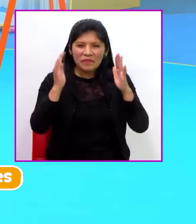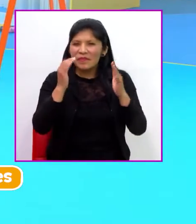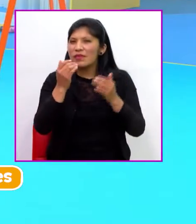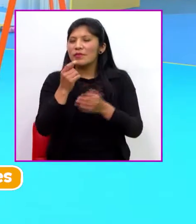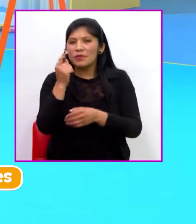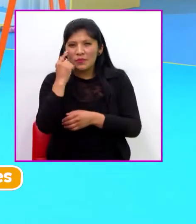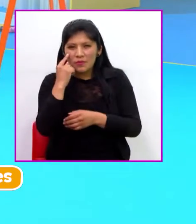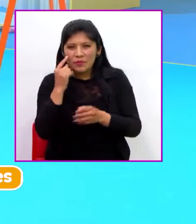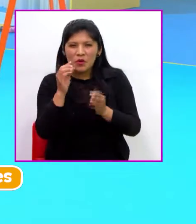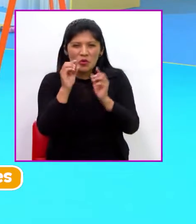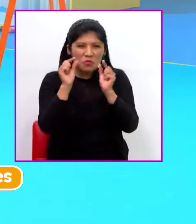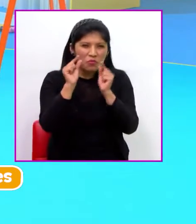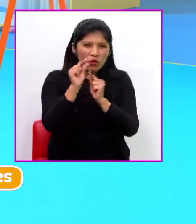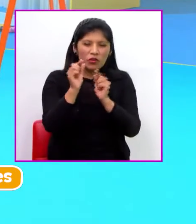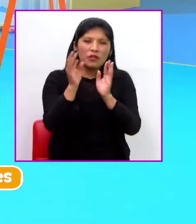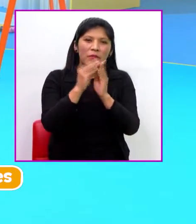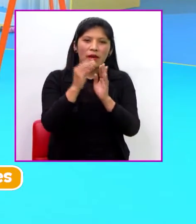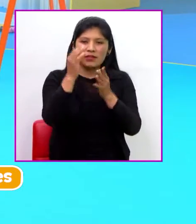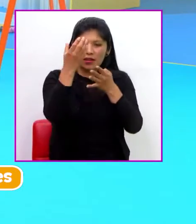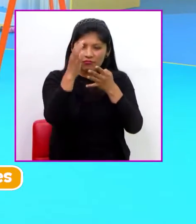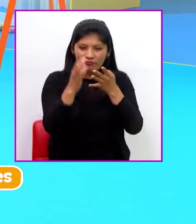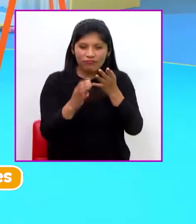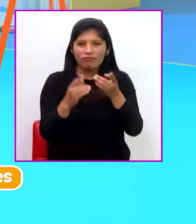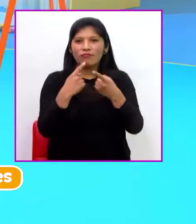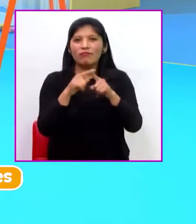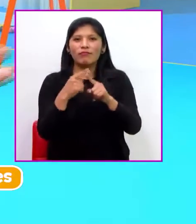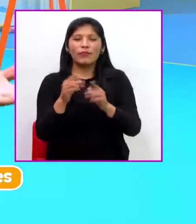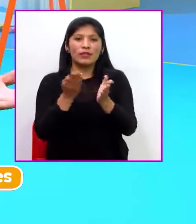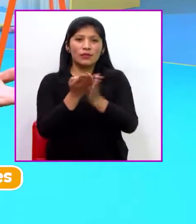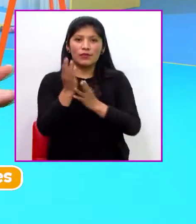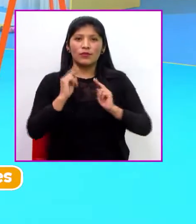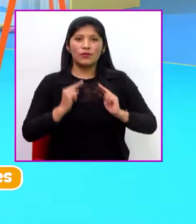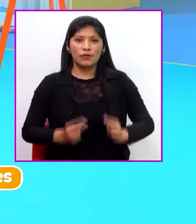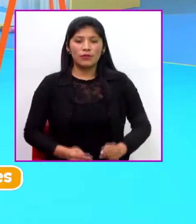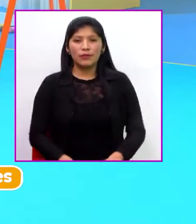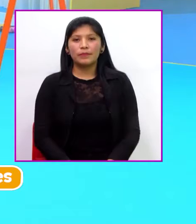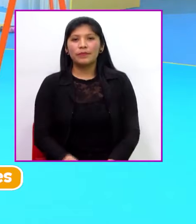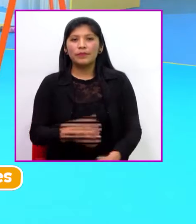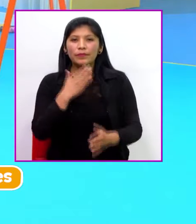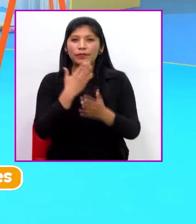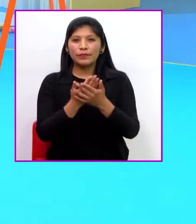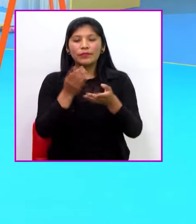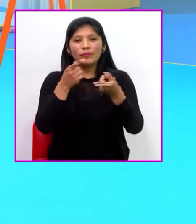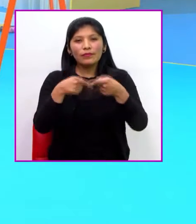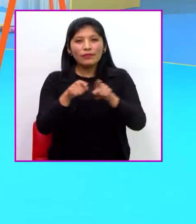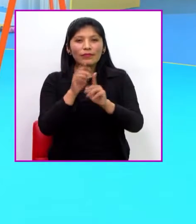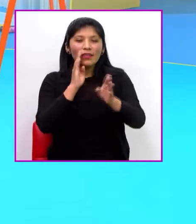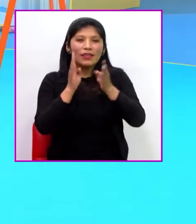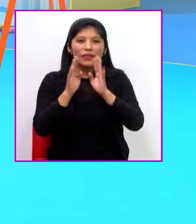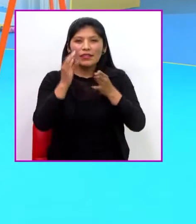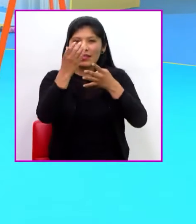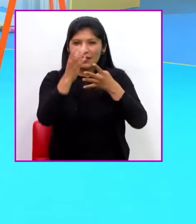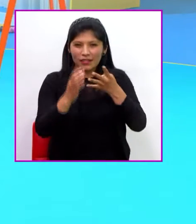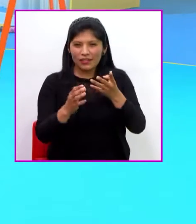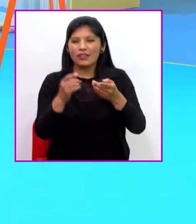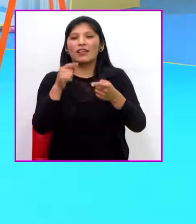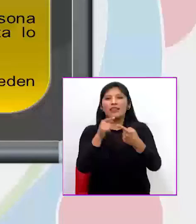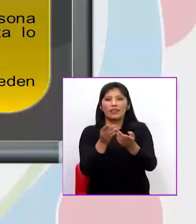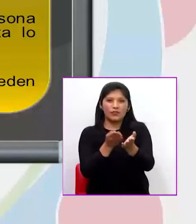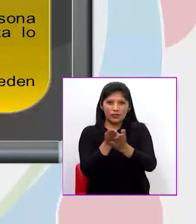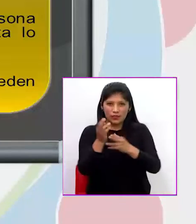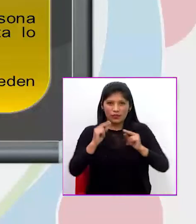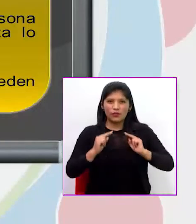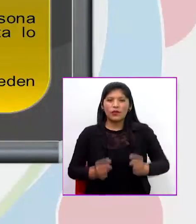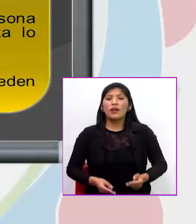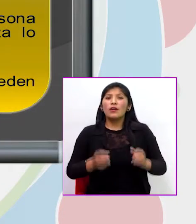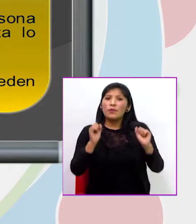un poquito sobre las características de los derechos humanos? Bien, cuando estamos hablando de la característica de los derechos humanos,